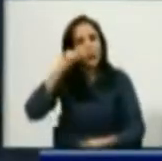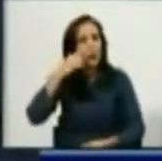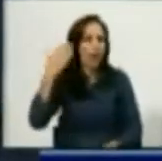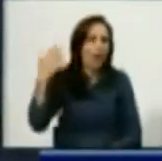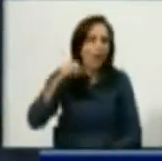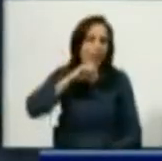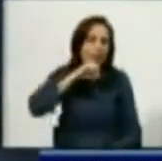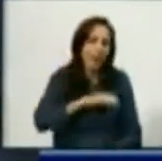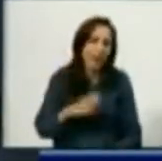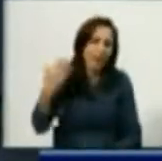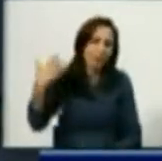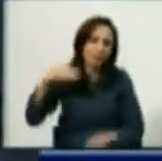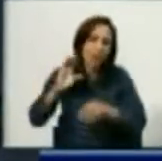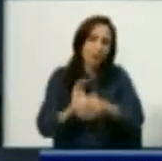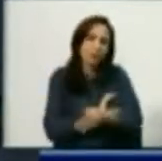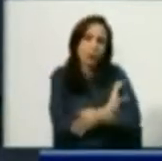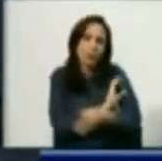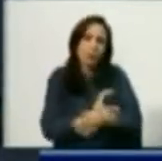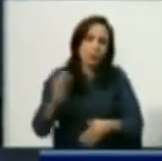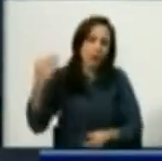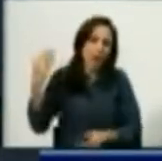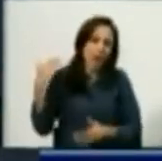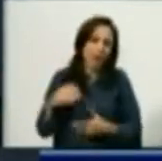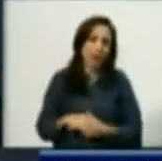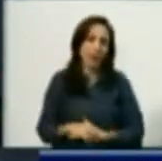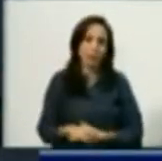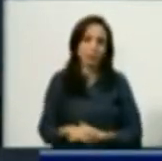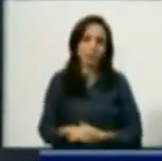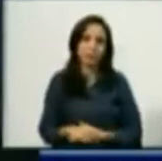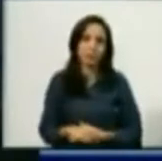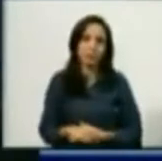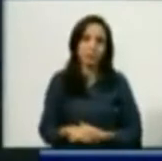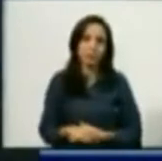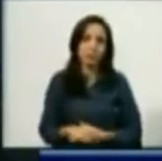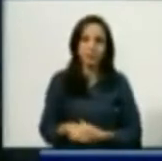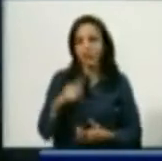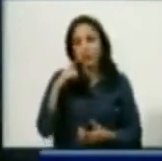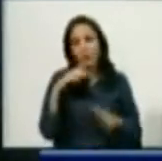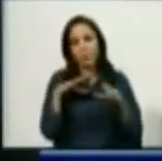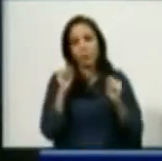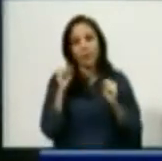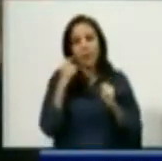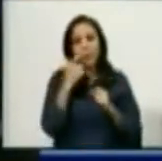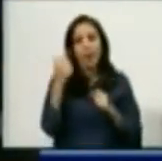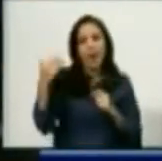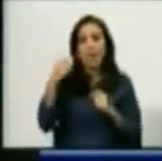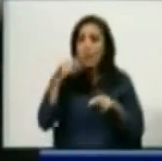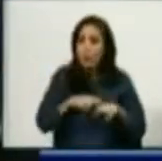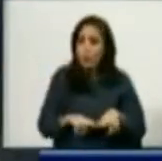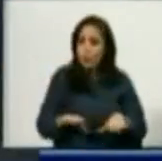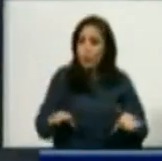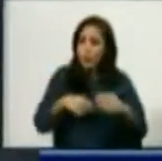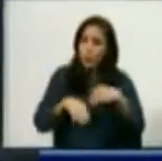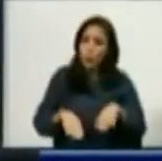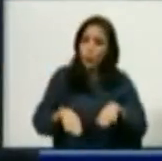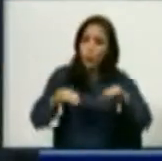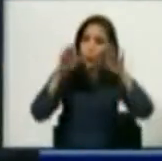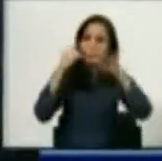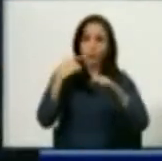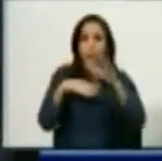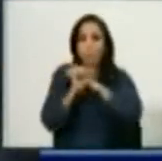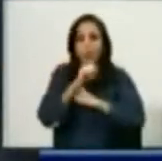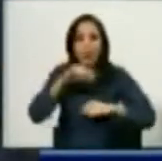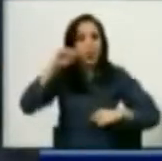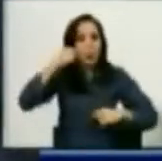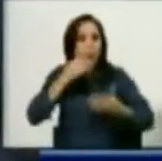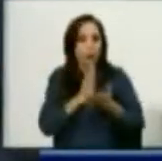canción de los soldados tanquistas de Venezuela que aprendí de casi niño todavía y aquí la llevo